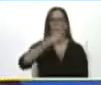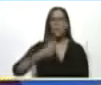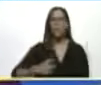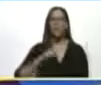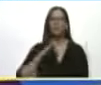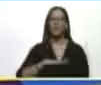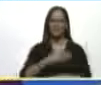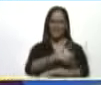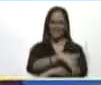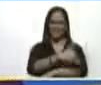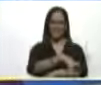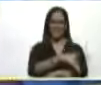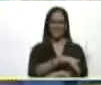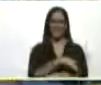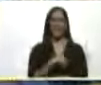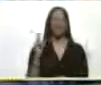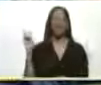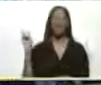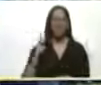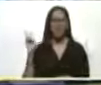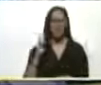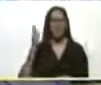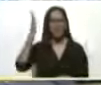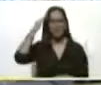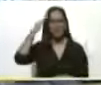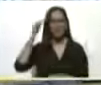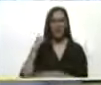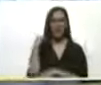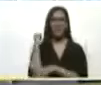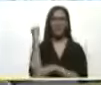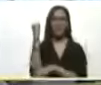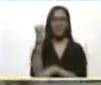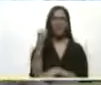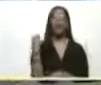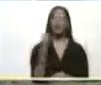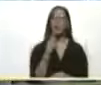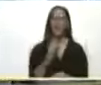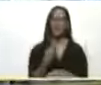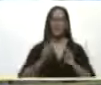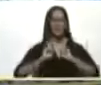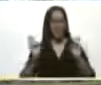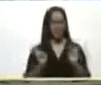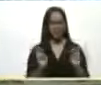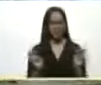en la calle y Venezuela sabrá vencer, como dice la consigna.